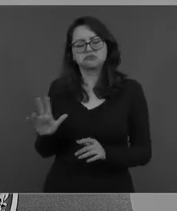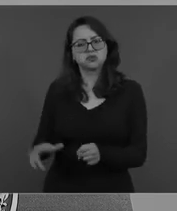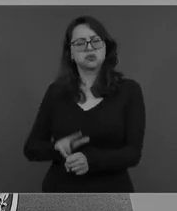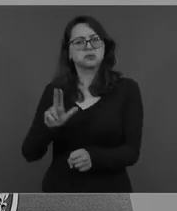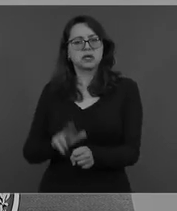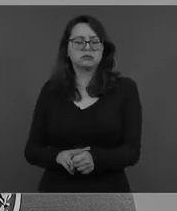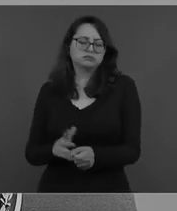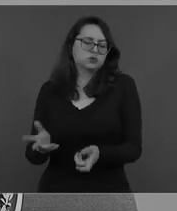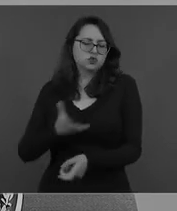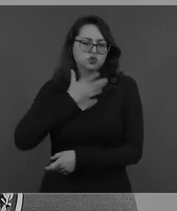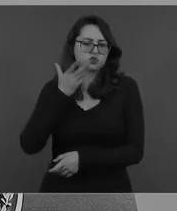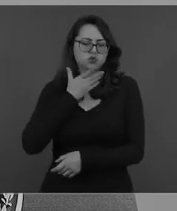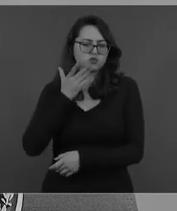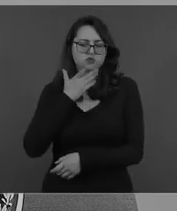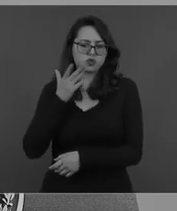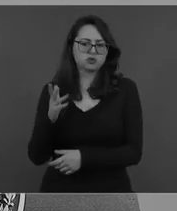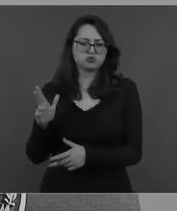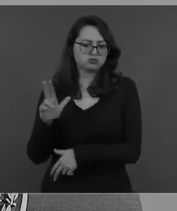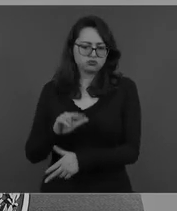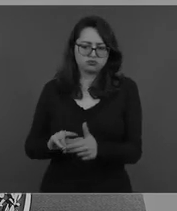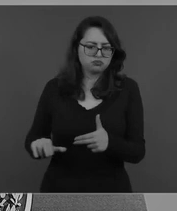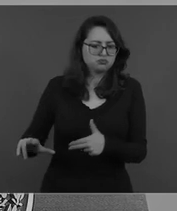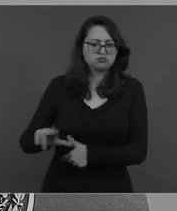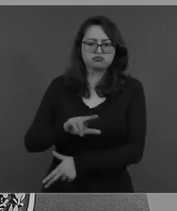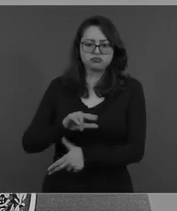pocas veces, según los registros,